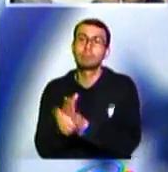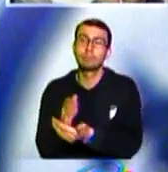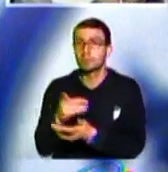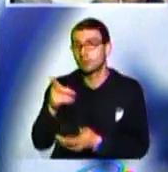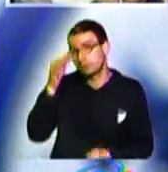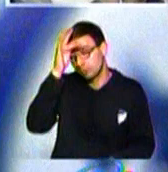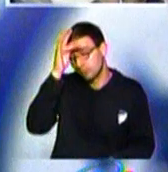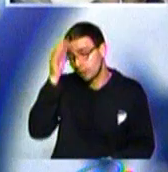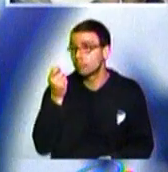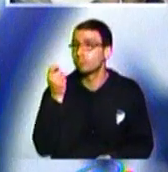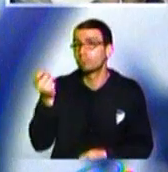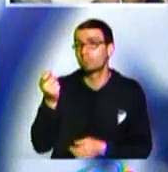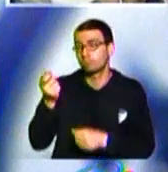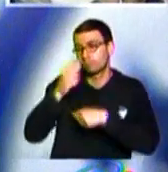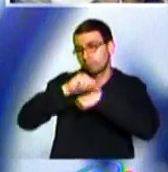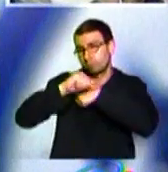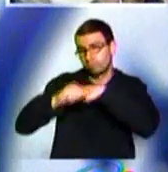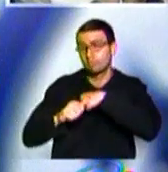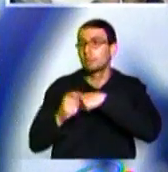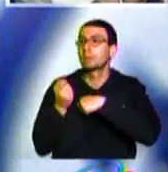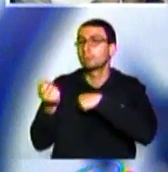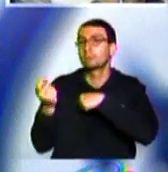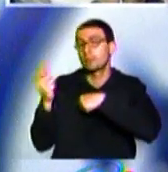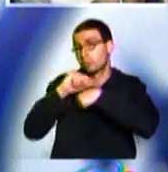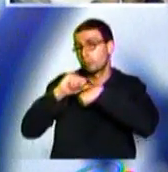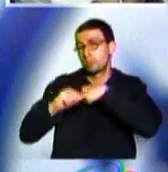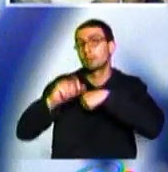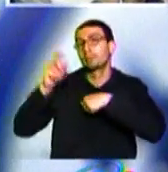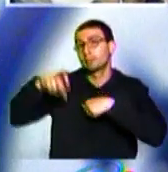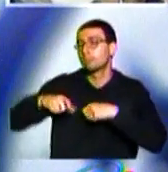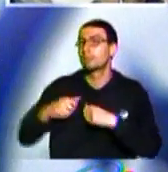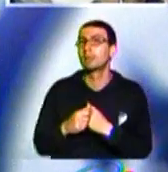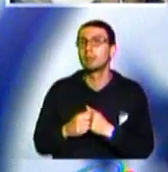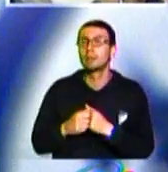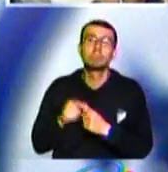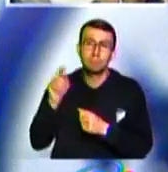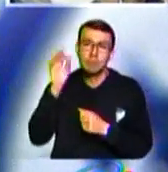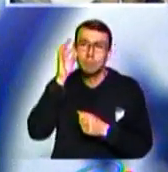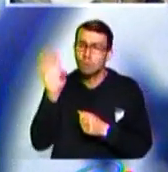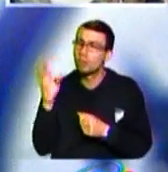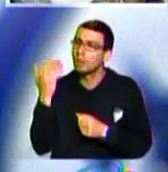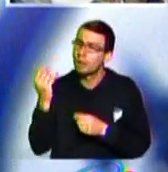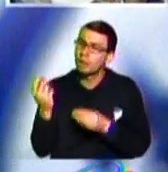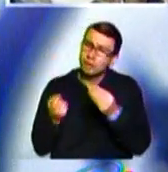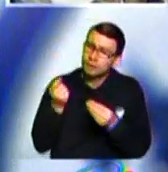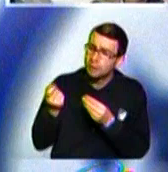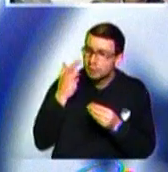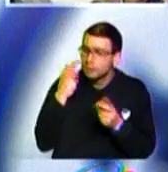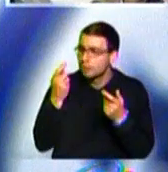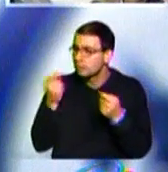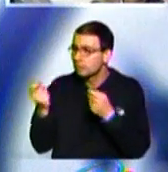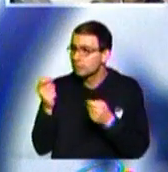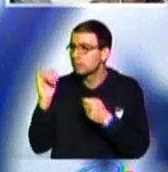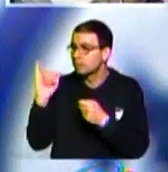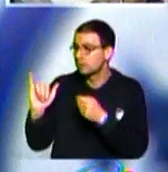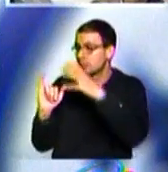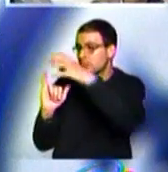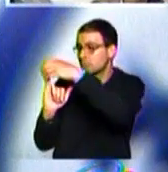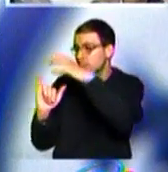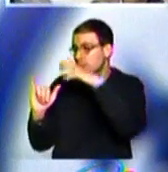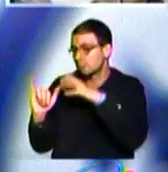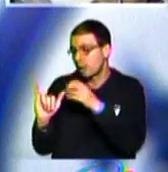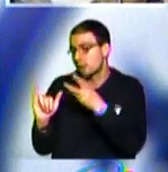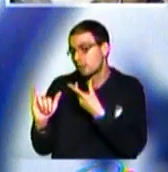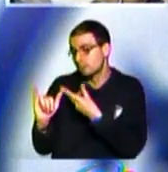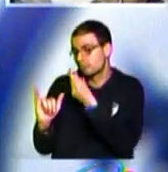su cirugía programada y lo más probable es que le van a hacer un protocolo ovario, le van a extraer sus ovarios, le van a extraer